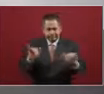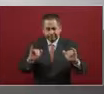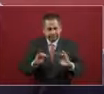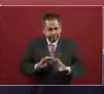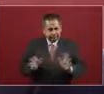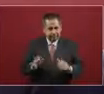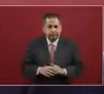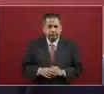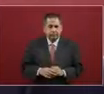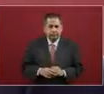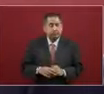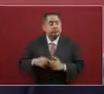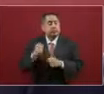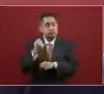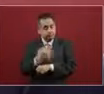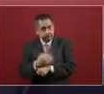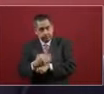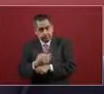En tanto